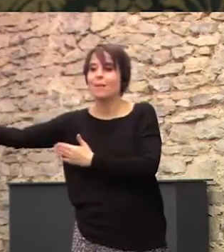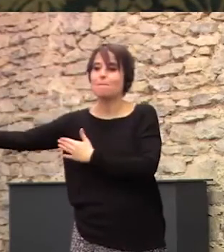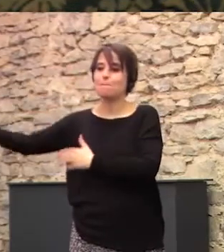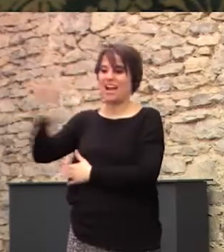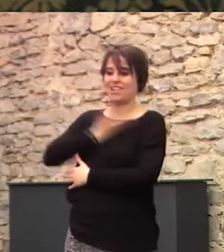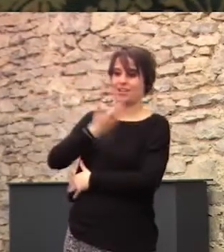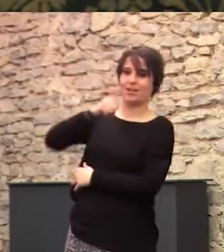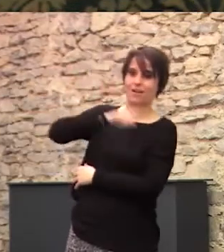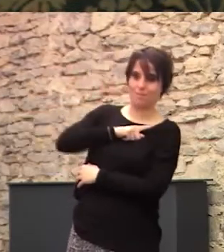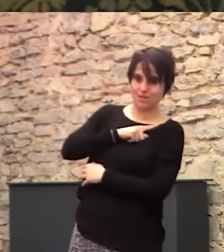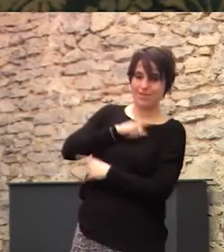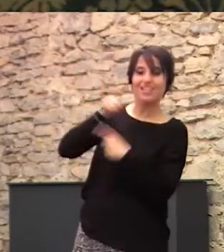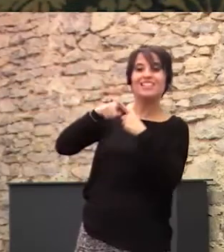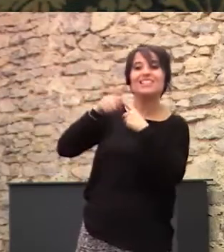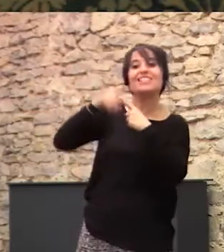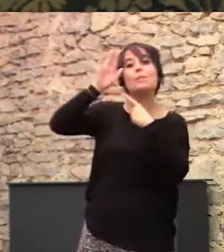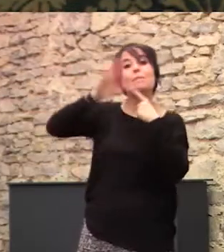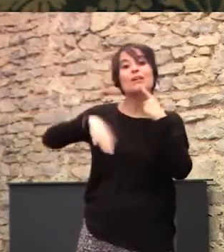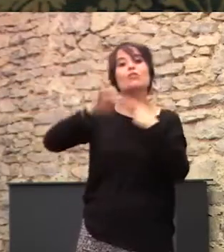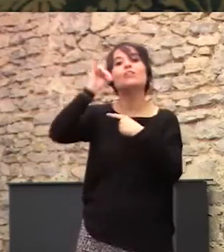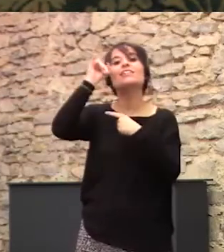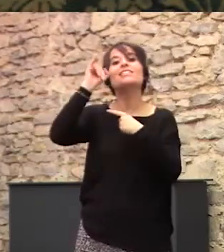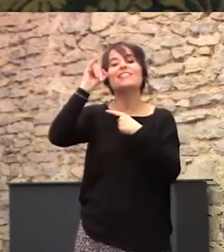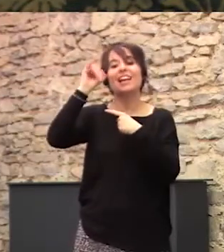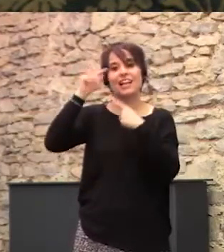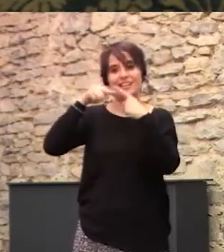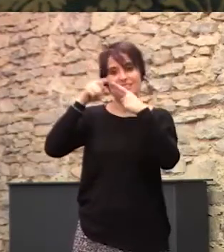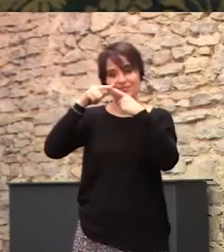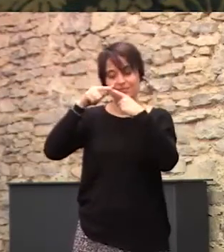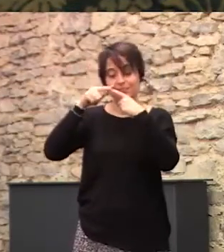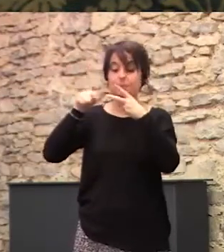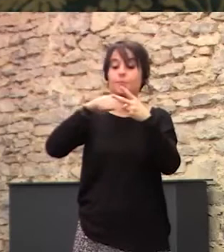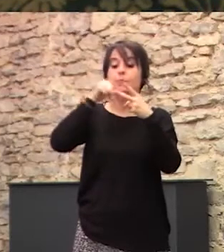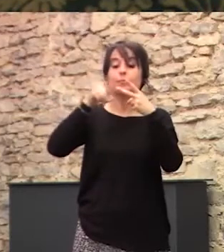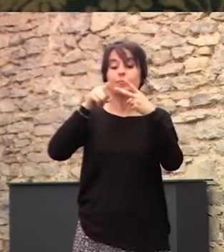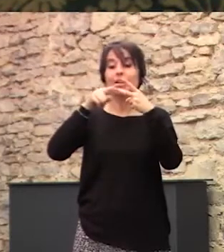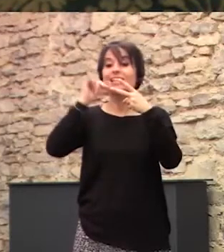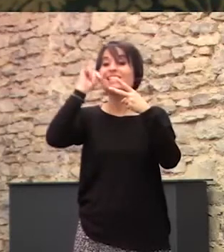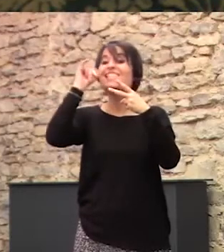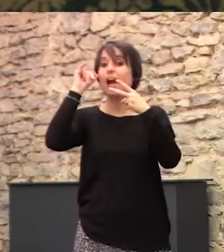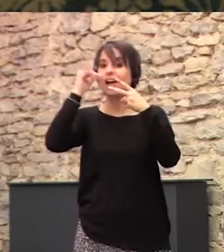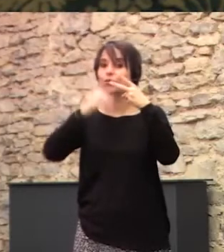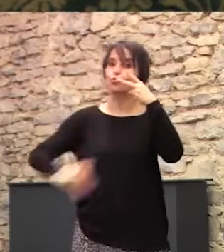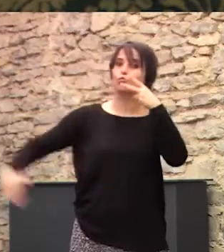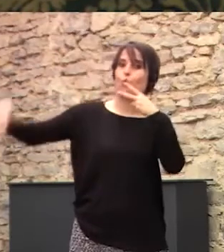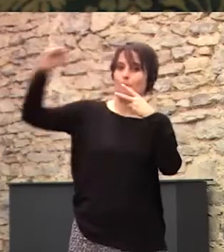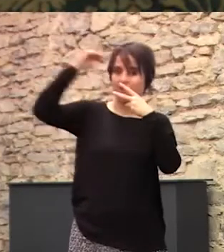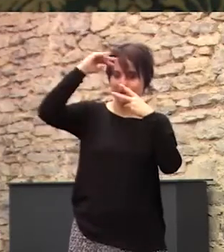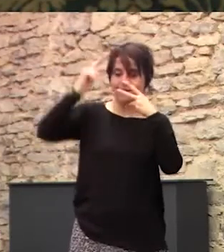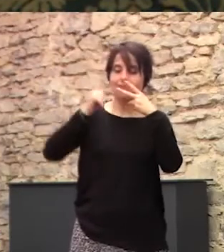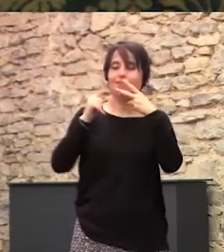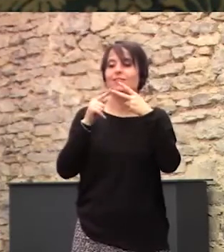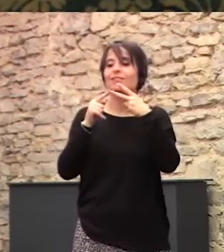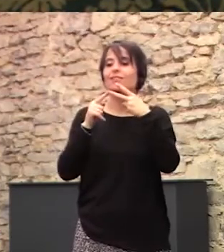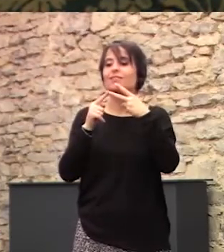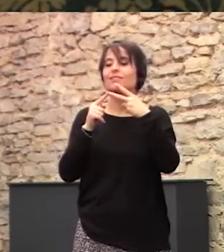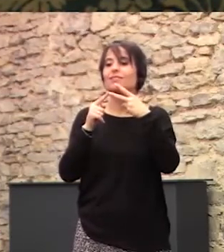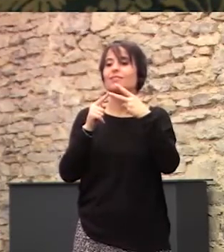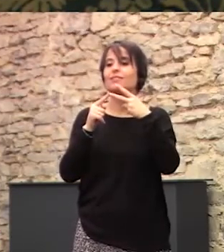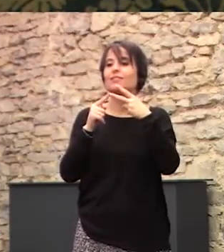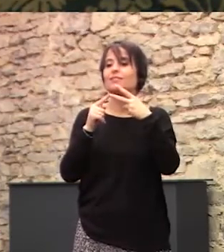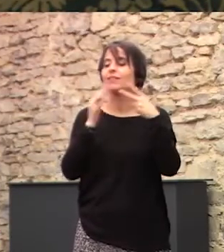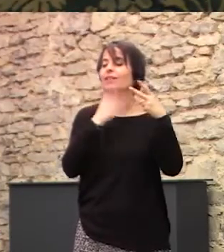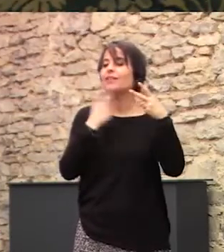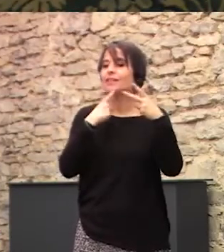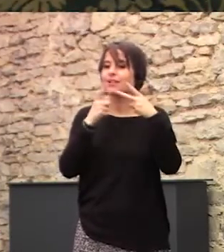es, insisto, el jihad menor o el jihad inferior. El jihad superior es el jihad el